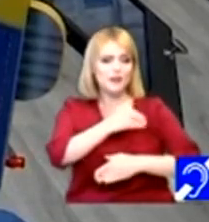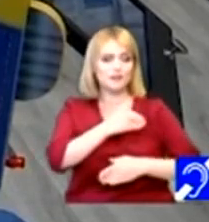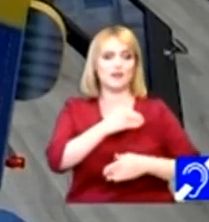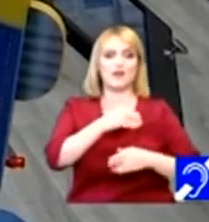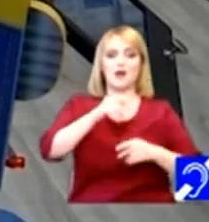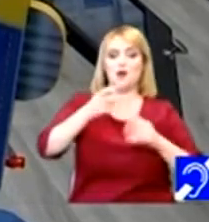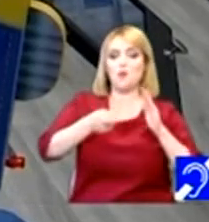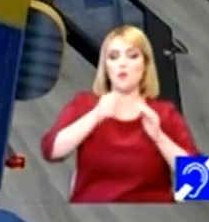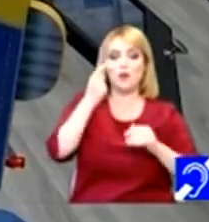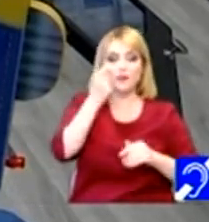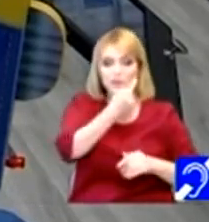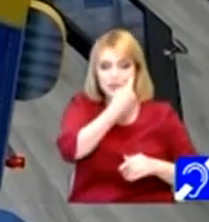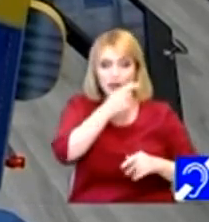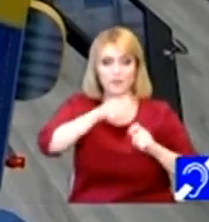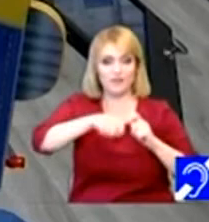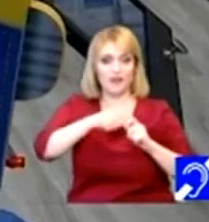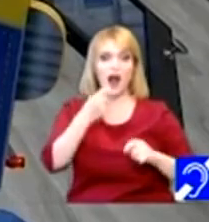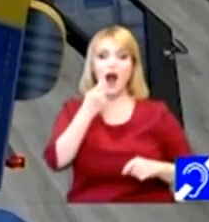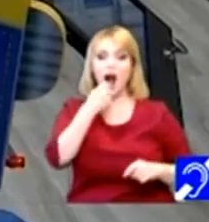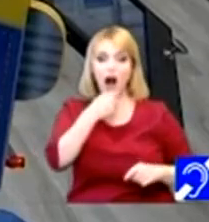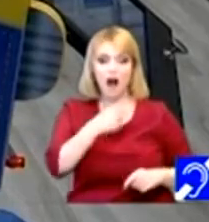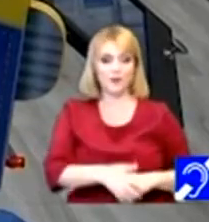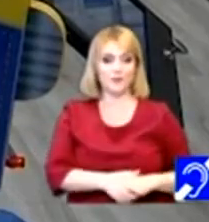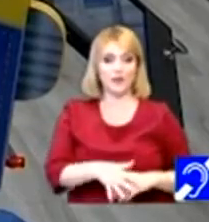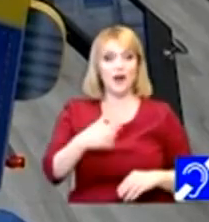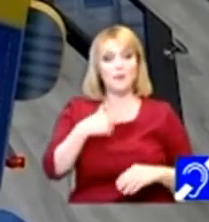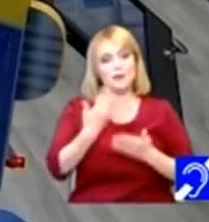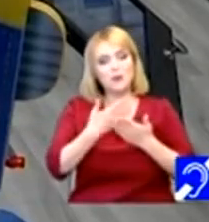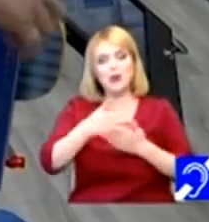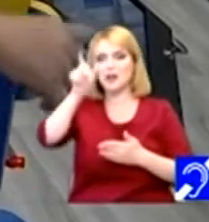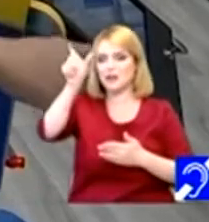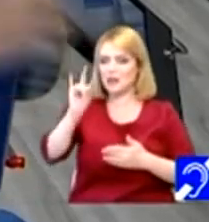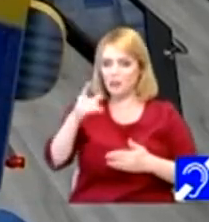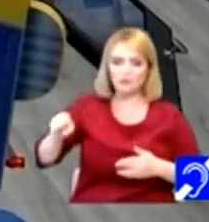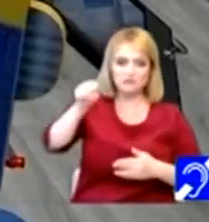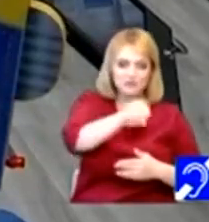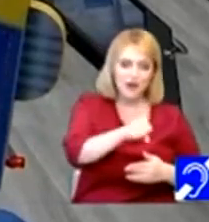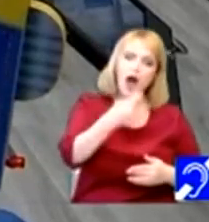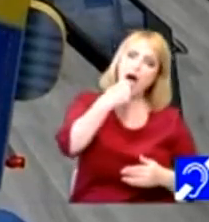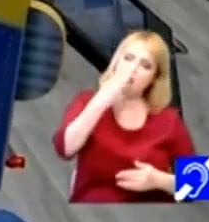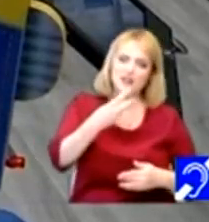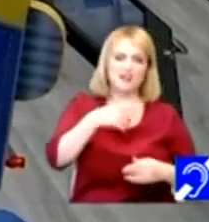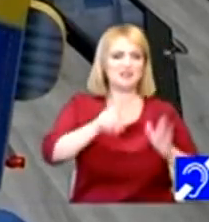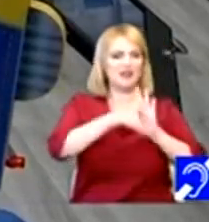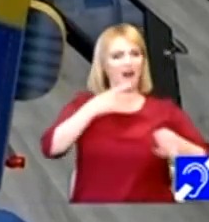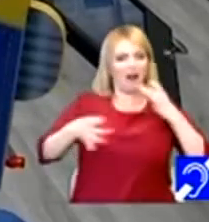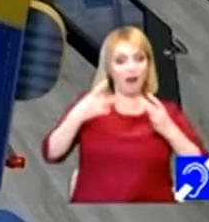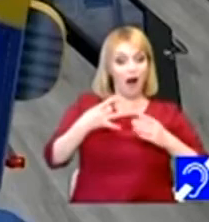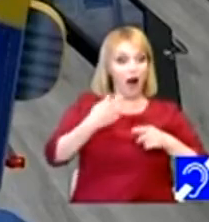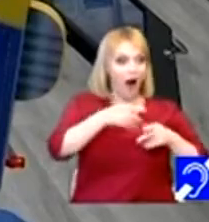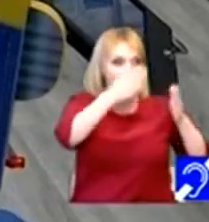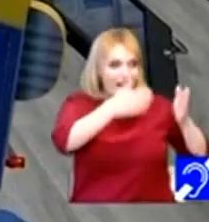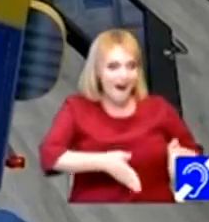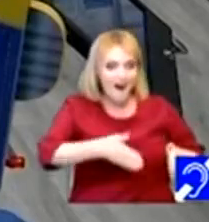tiene placas, tiene la garganta un poco irritada o las manos cualquier erupción o mancha, lo que hace es que te lo detecta en la pantalla y te salta una alerta. Igual que la